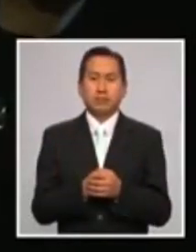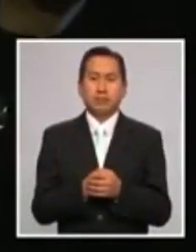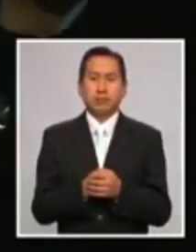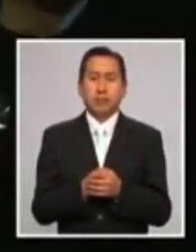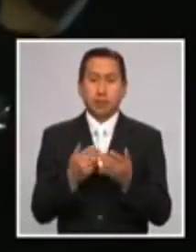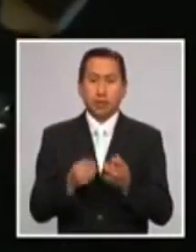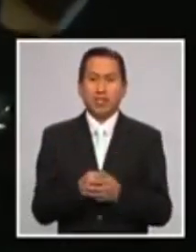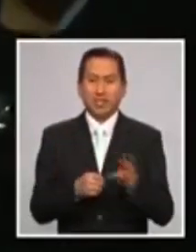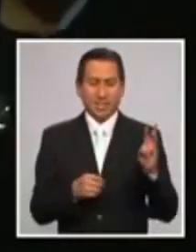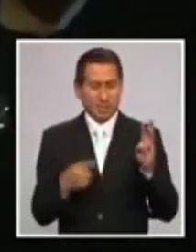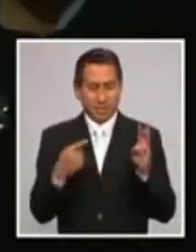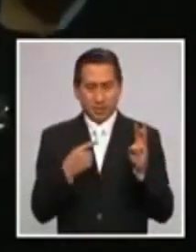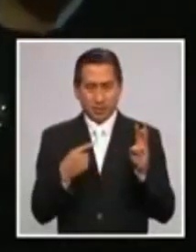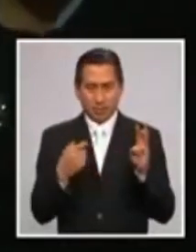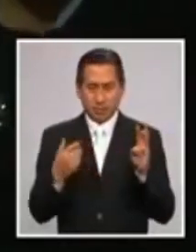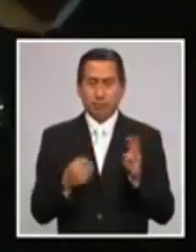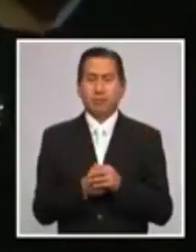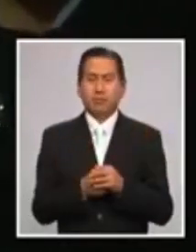personas con